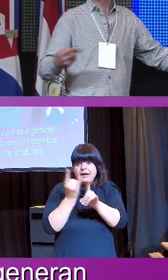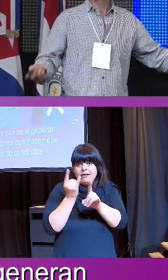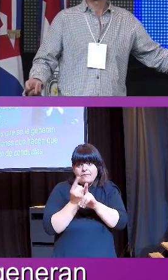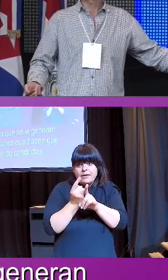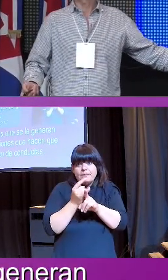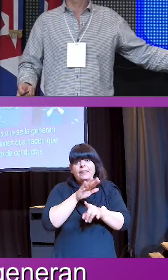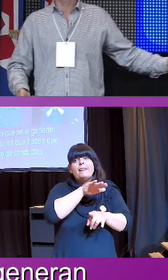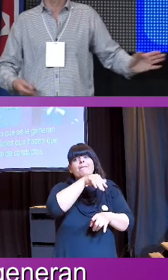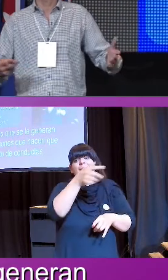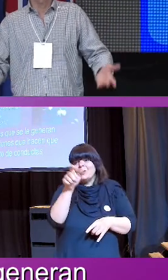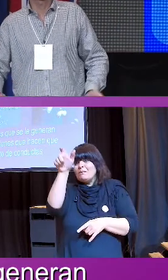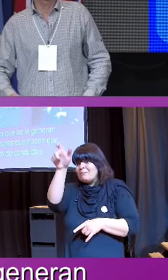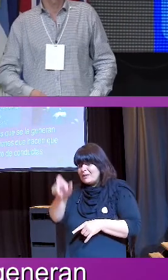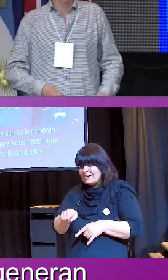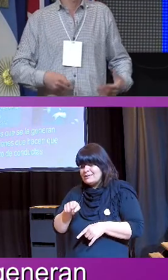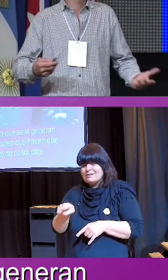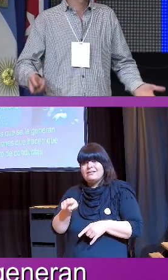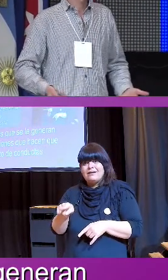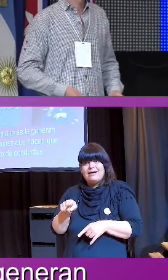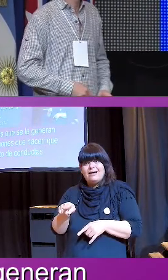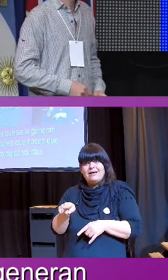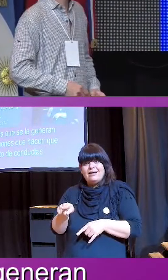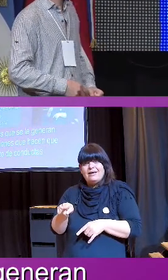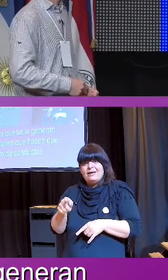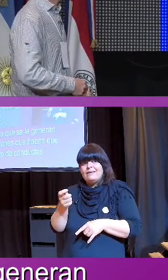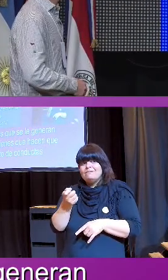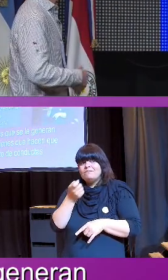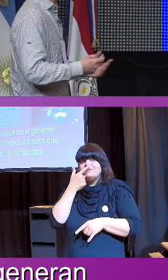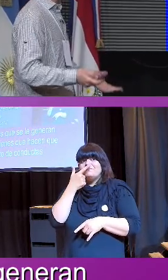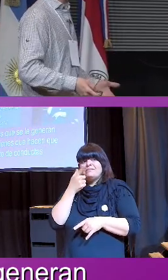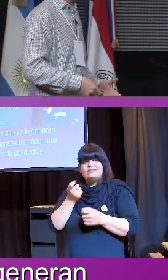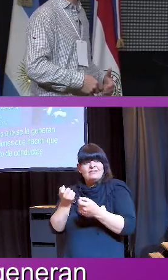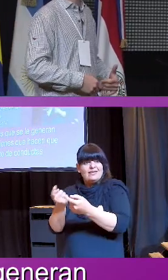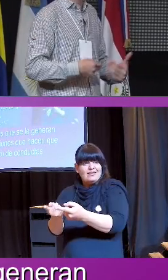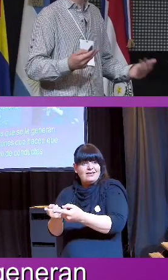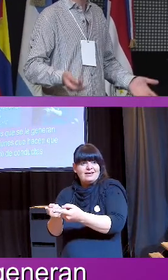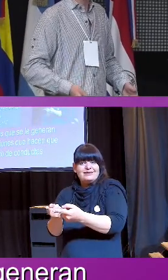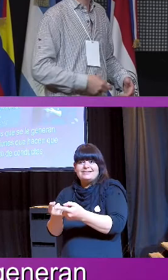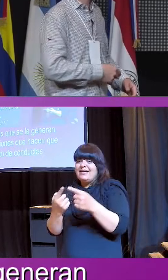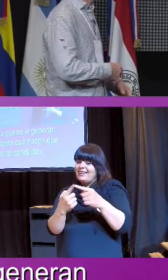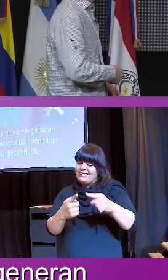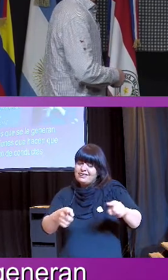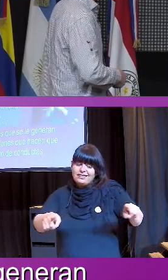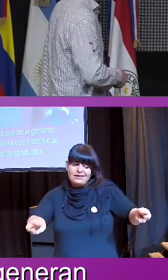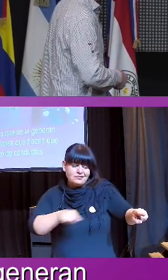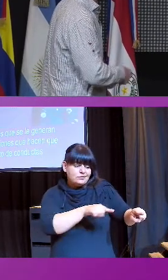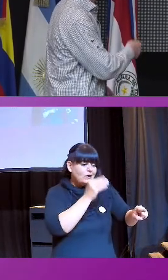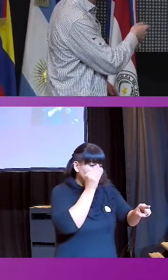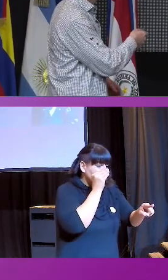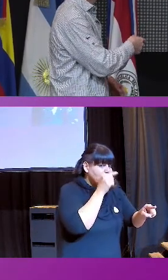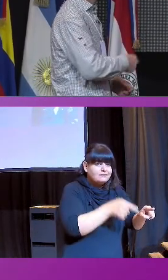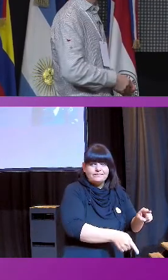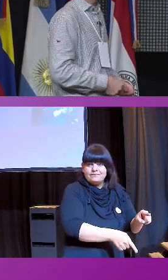Pero después cuando lo pasan a personas, eso ya no muestra tanto. Sin embargo, no se descartan fármacos